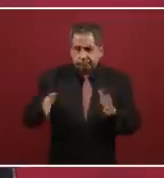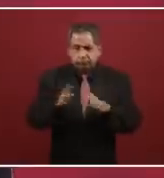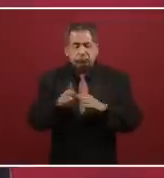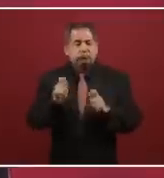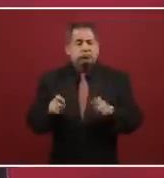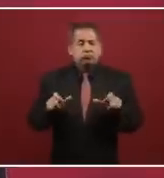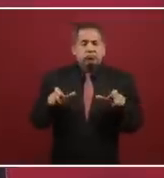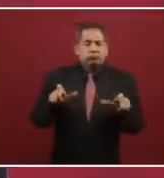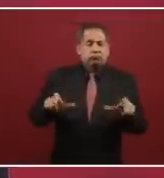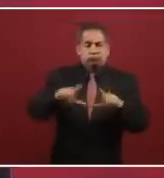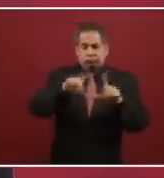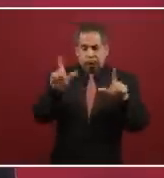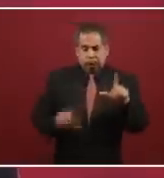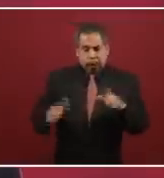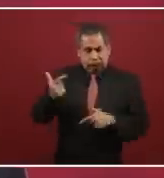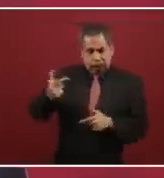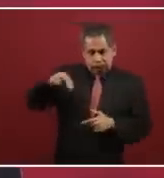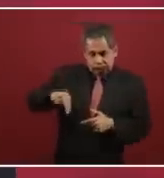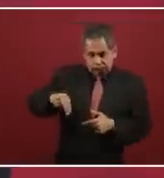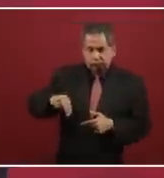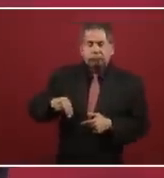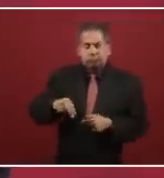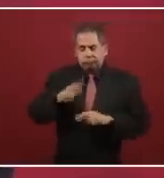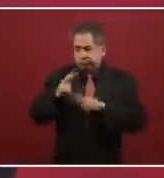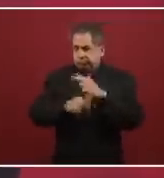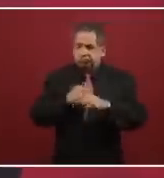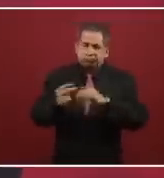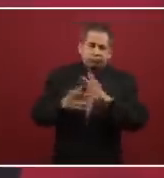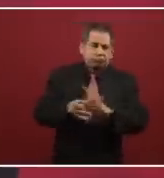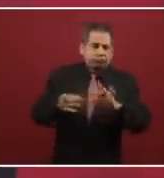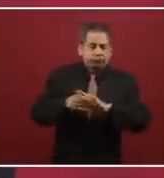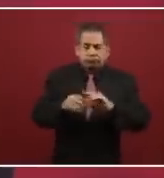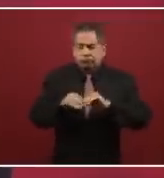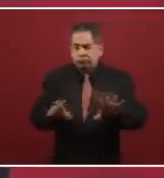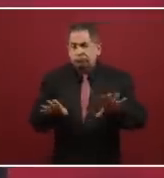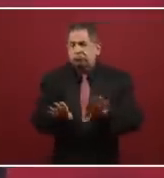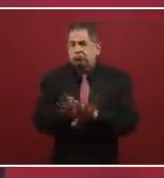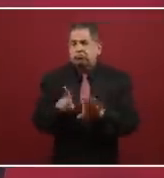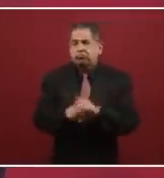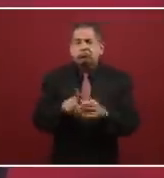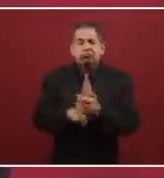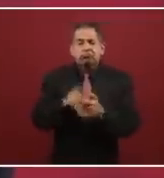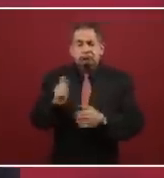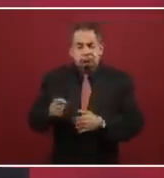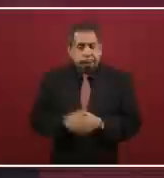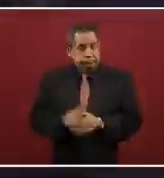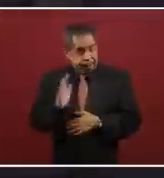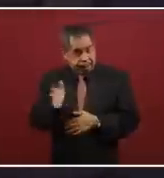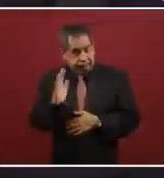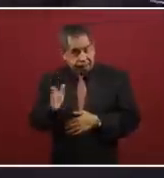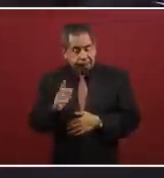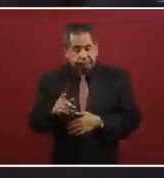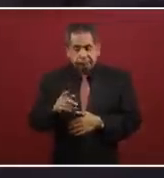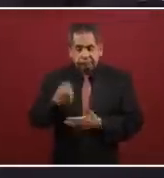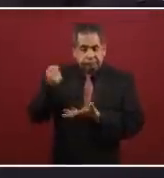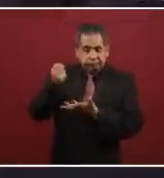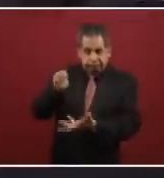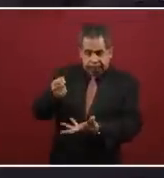Guardia Nacional. Se le está dando prioridad. Ya se cuenta con el presupuesto.